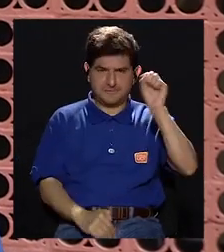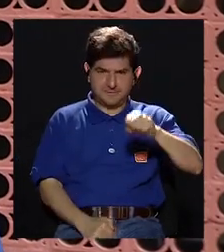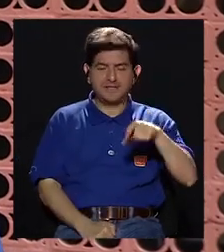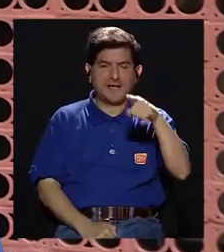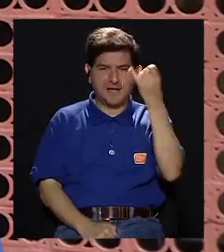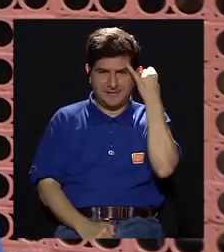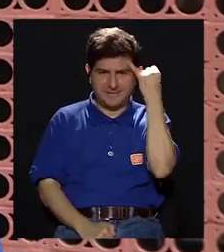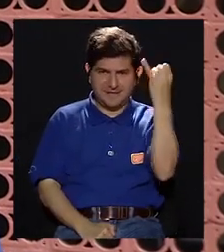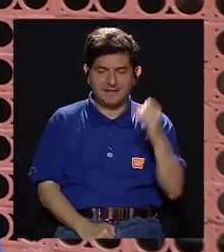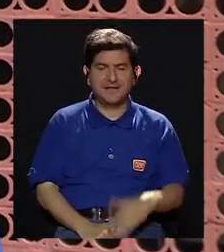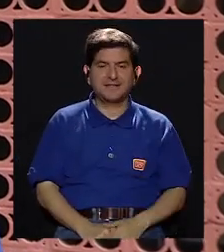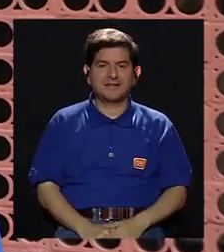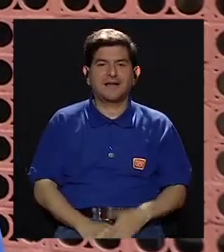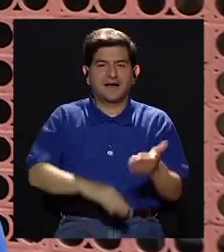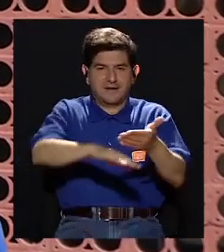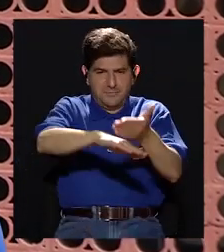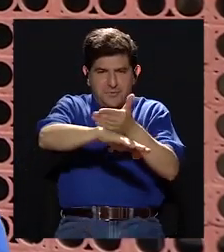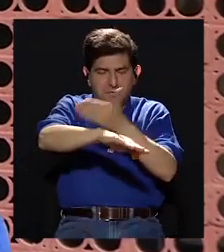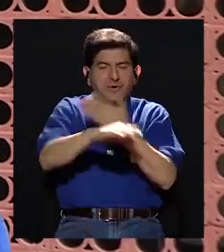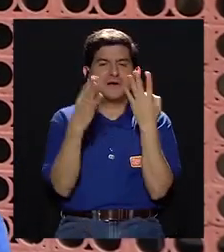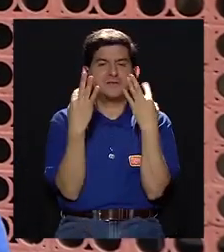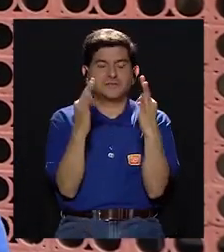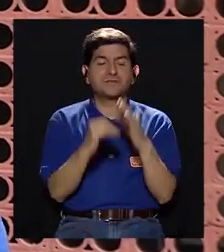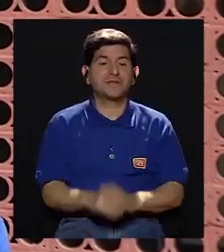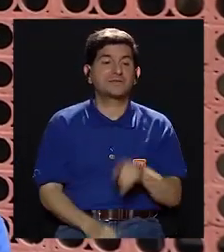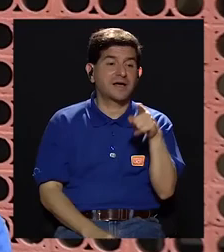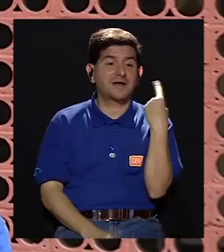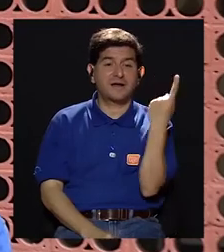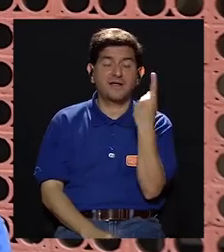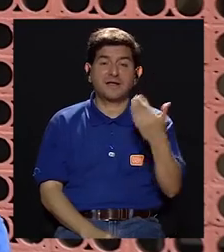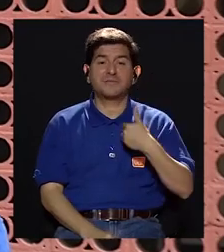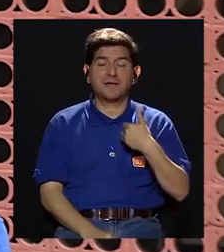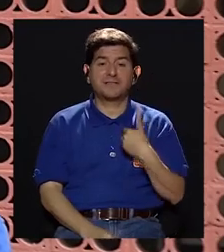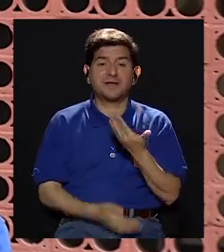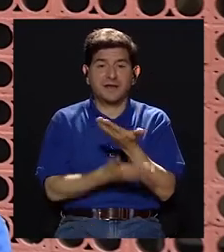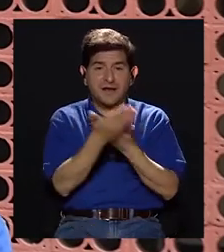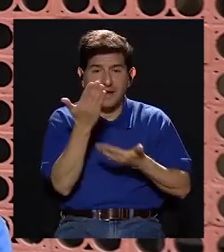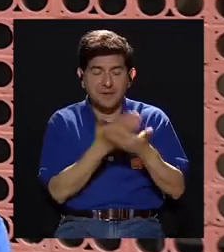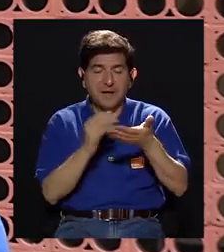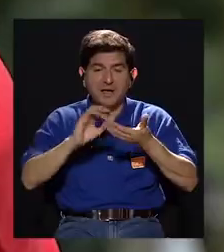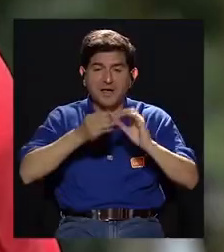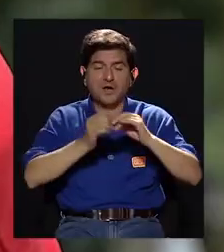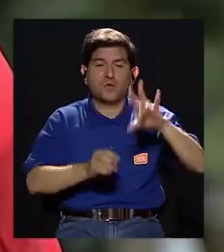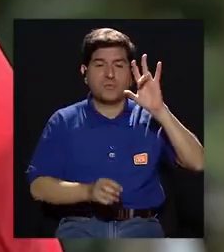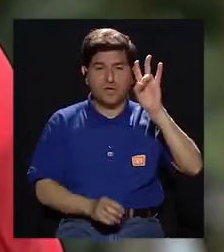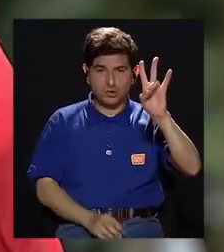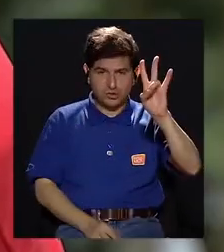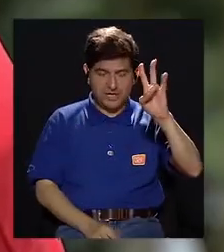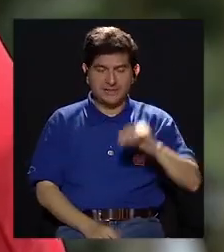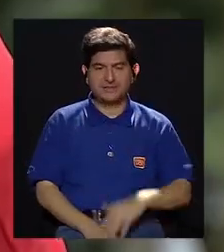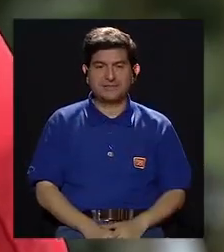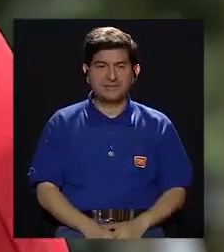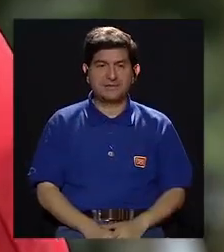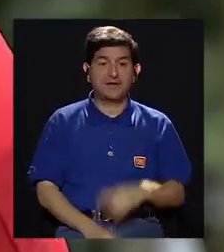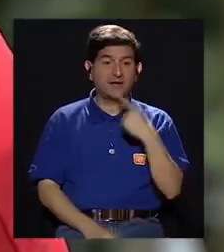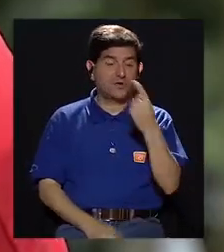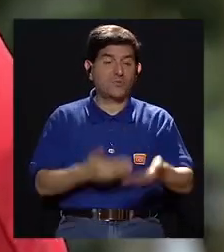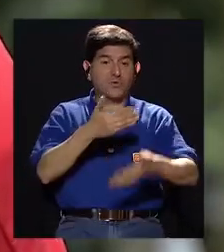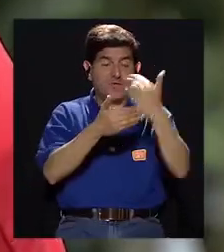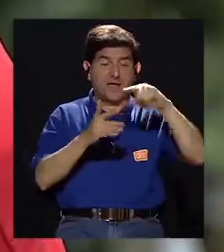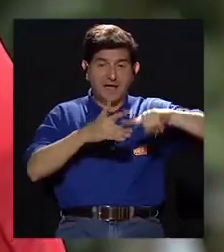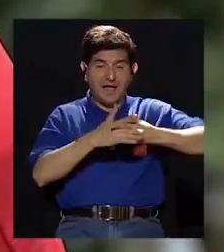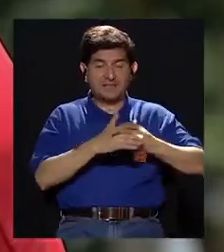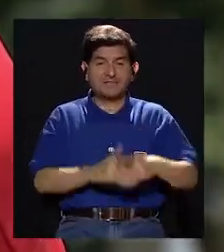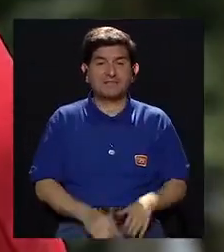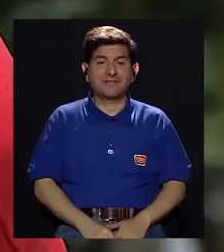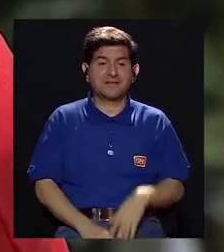Siempre es para equilibrar, siempre es para lo mejor. Como ven, ella siempre tuvo la mano en el centro número 7, porque como les decía al